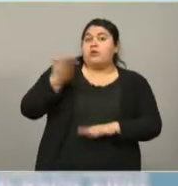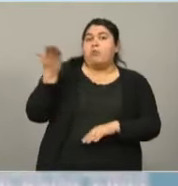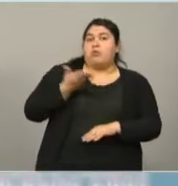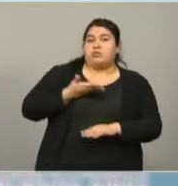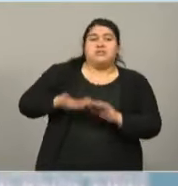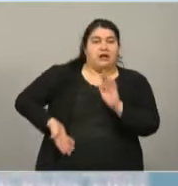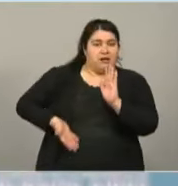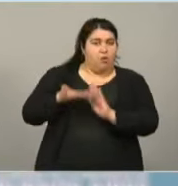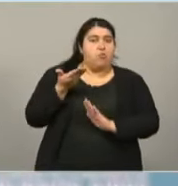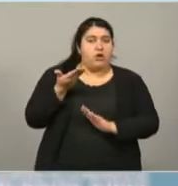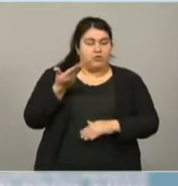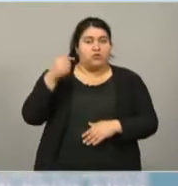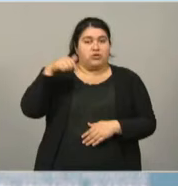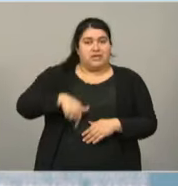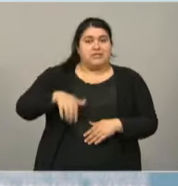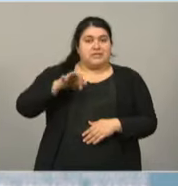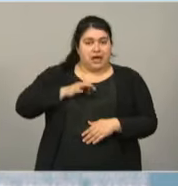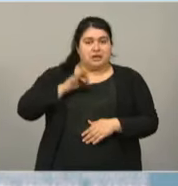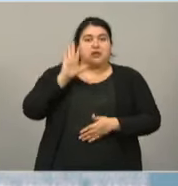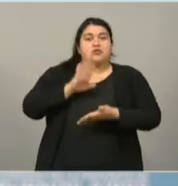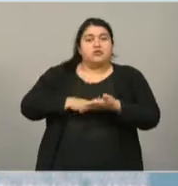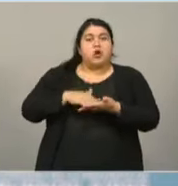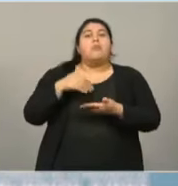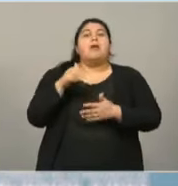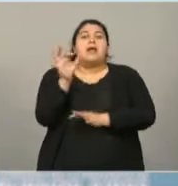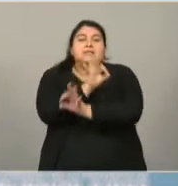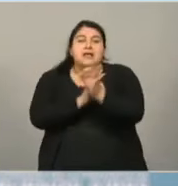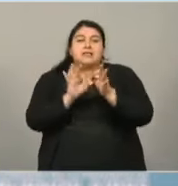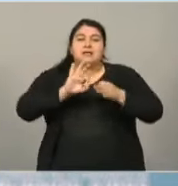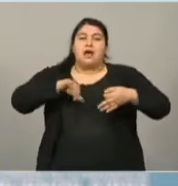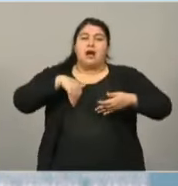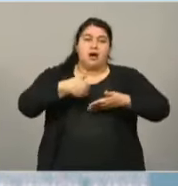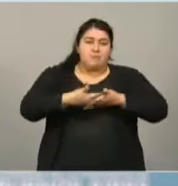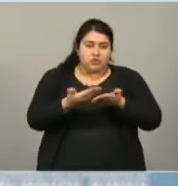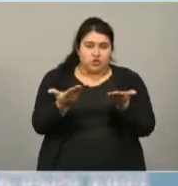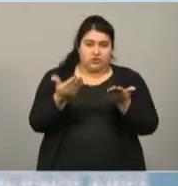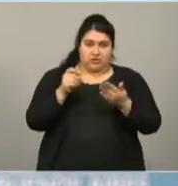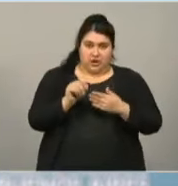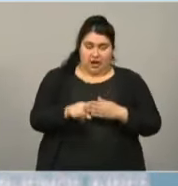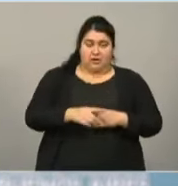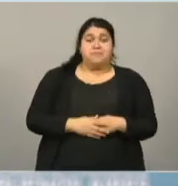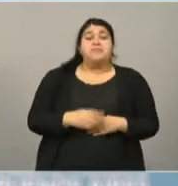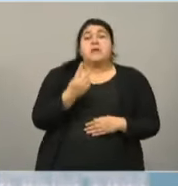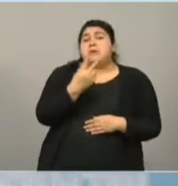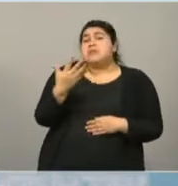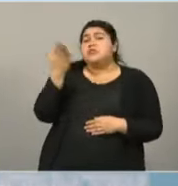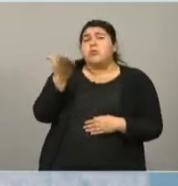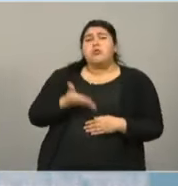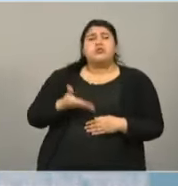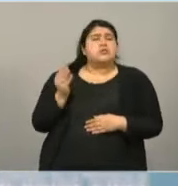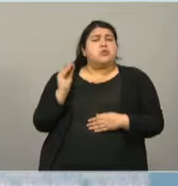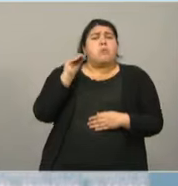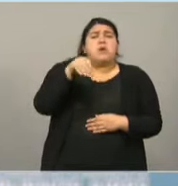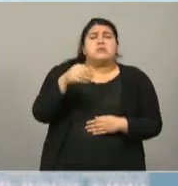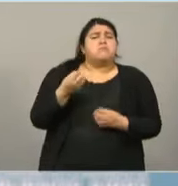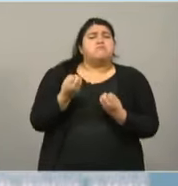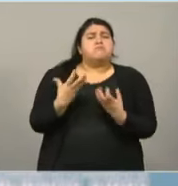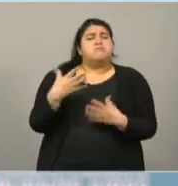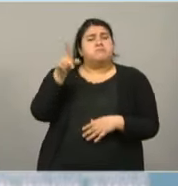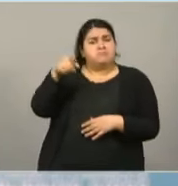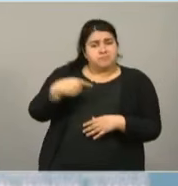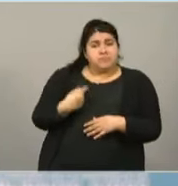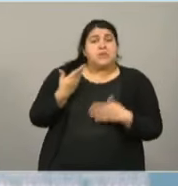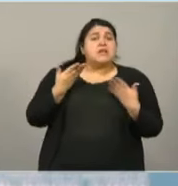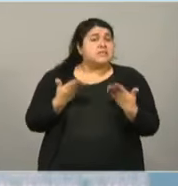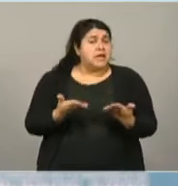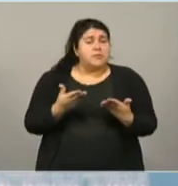hace este año en materia de políticas sociales este 25% aumento implica en lo que es